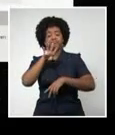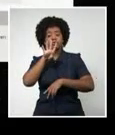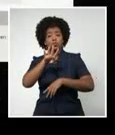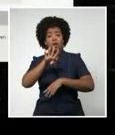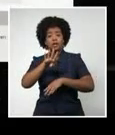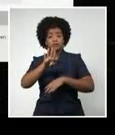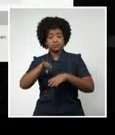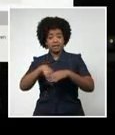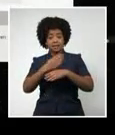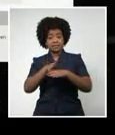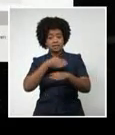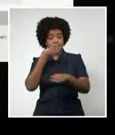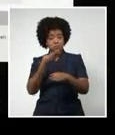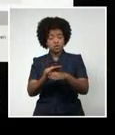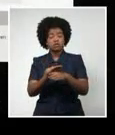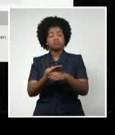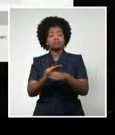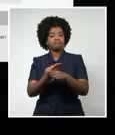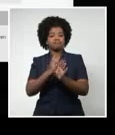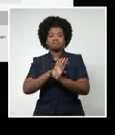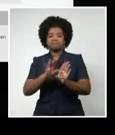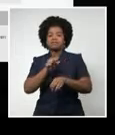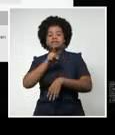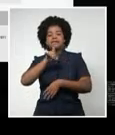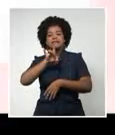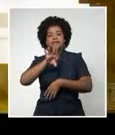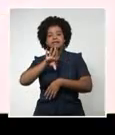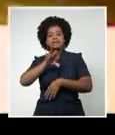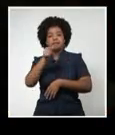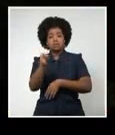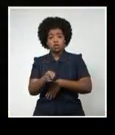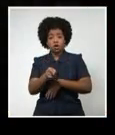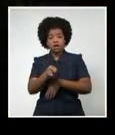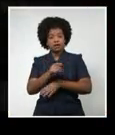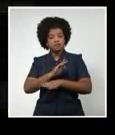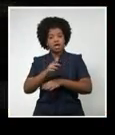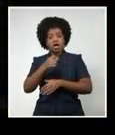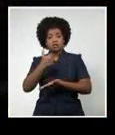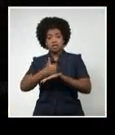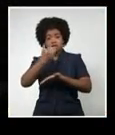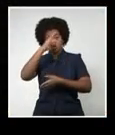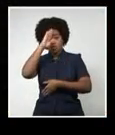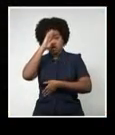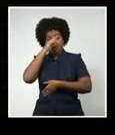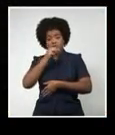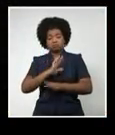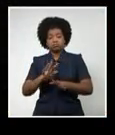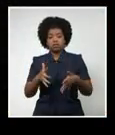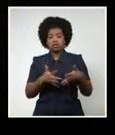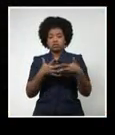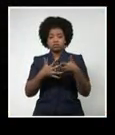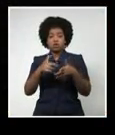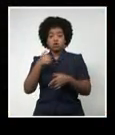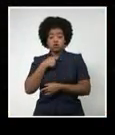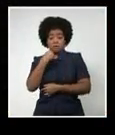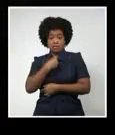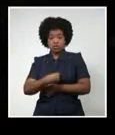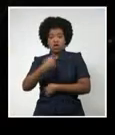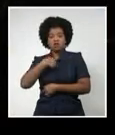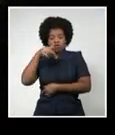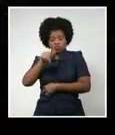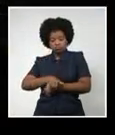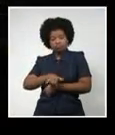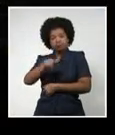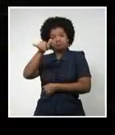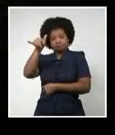después ordenaba la salida de 15 diplomáticos de la sede cubana en Washington. Yo en lo personal viajé expresamente a